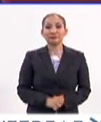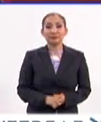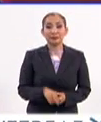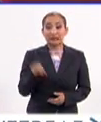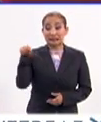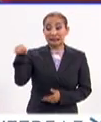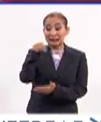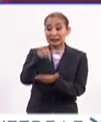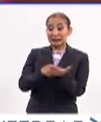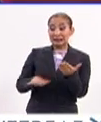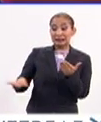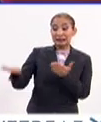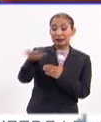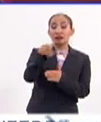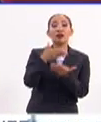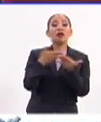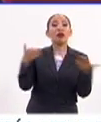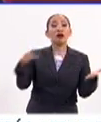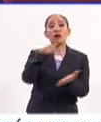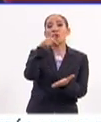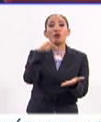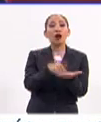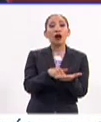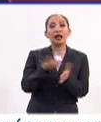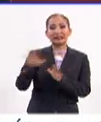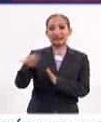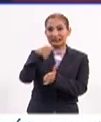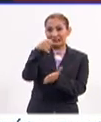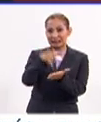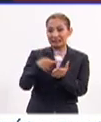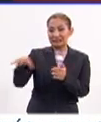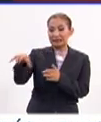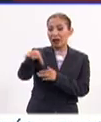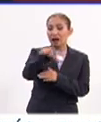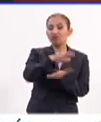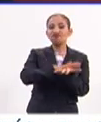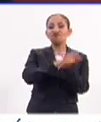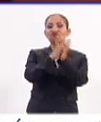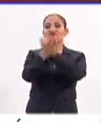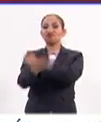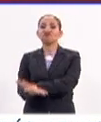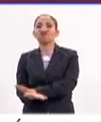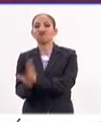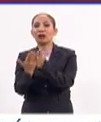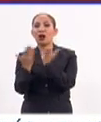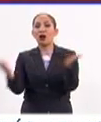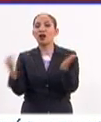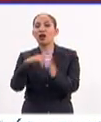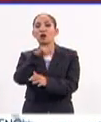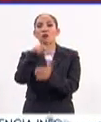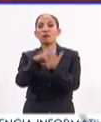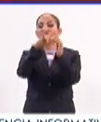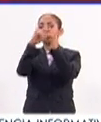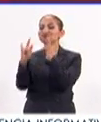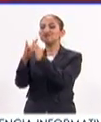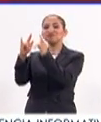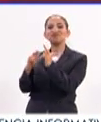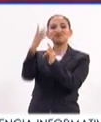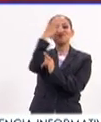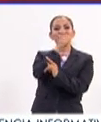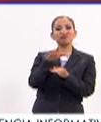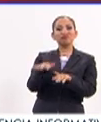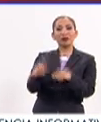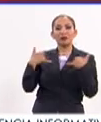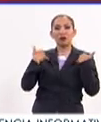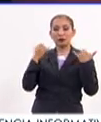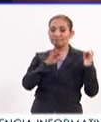Ese sitio, ese espacio, esas islas se convierten en campamentos